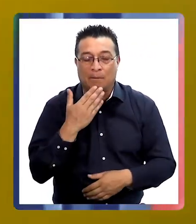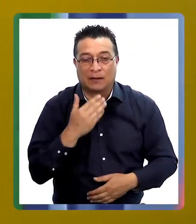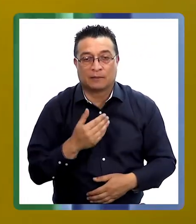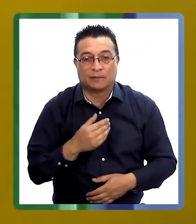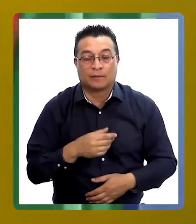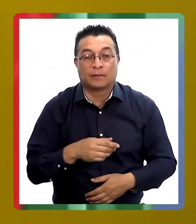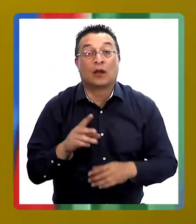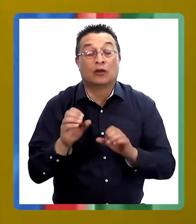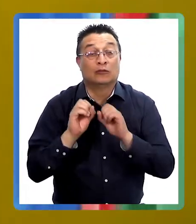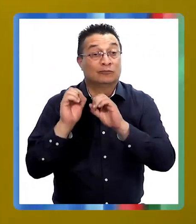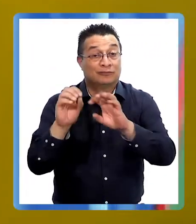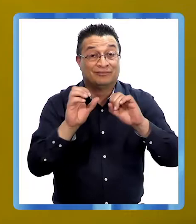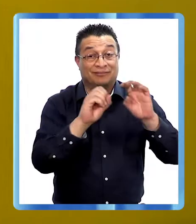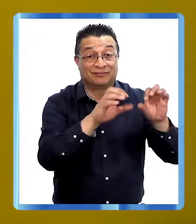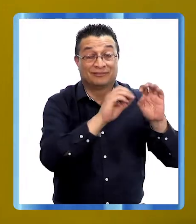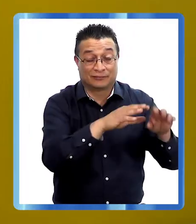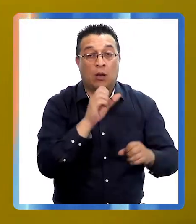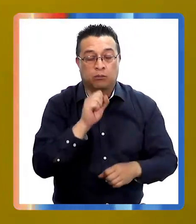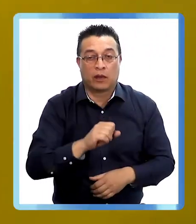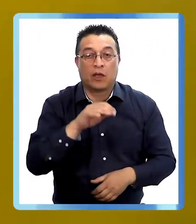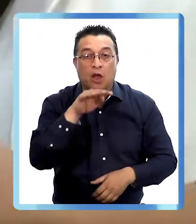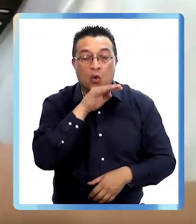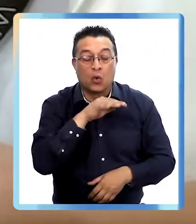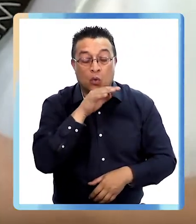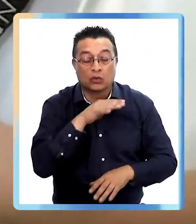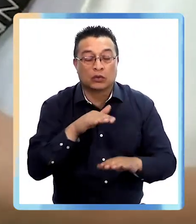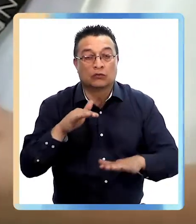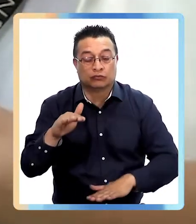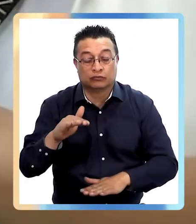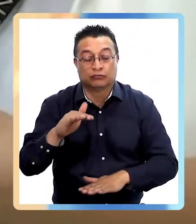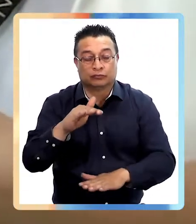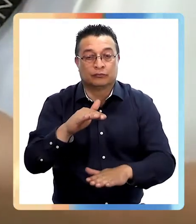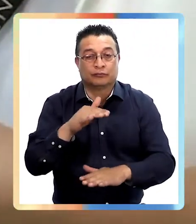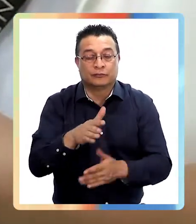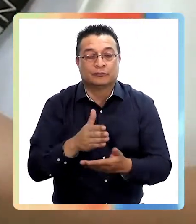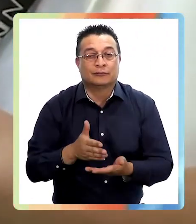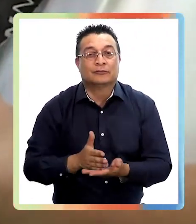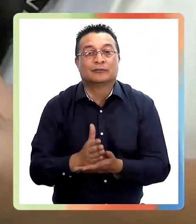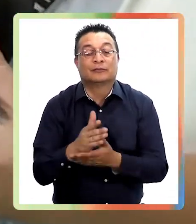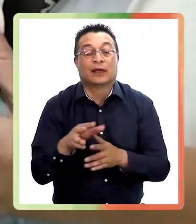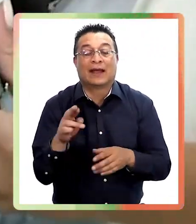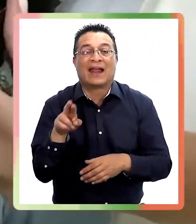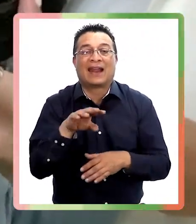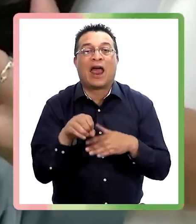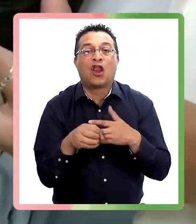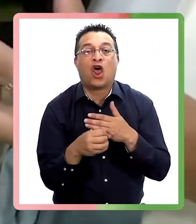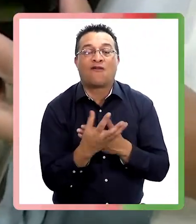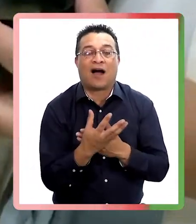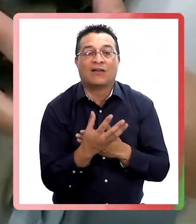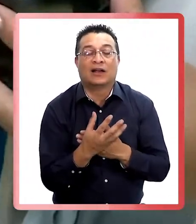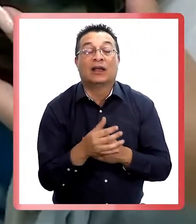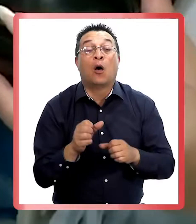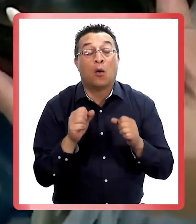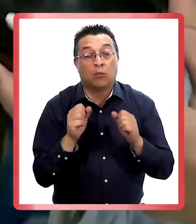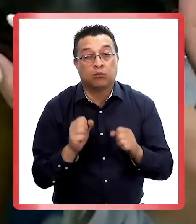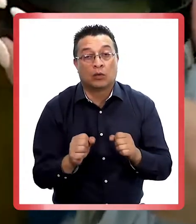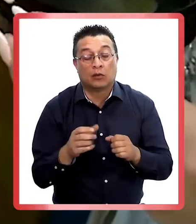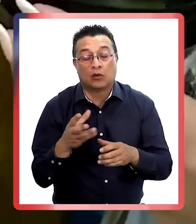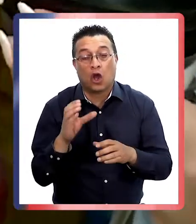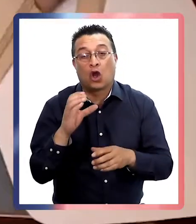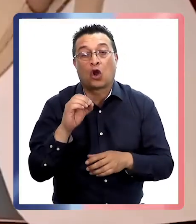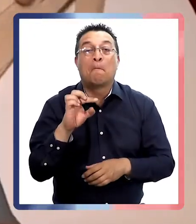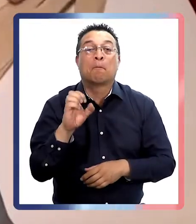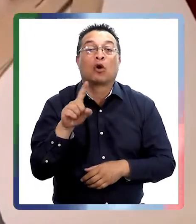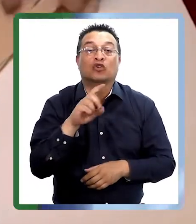los delivery, en esa fecha podrán usar utensilios elaborados a partir de recursos renovables y que pueden ser